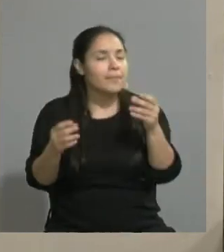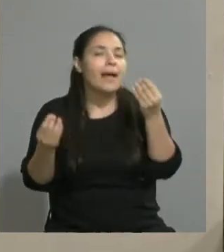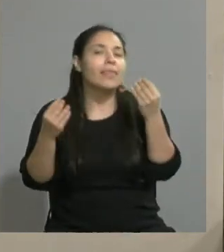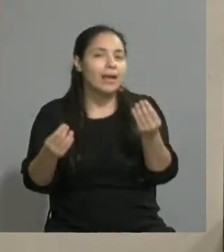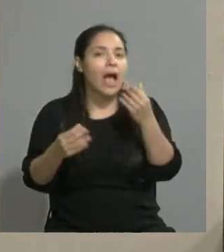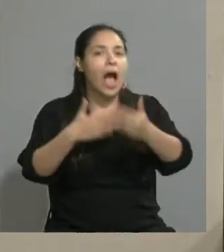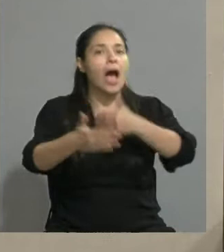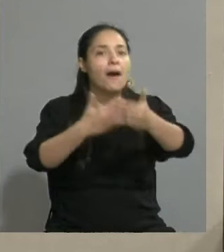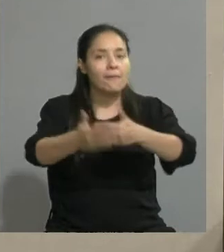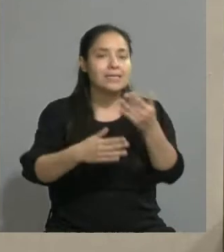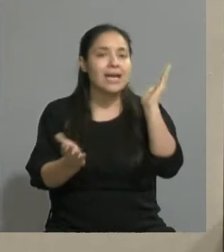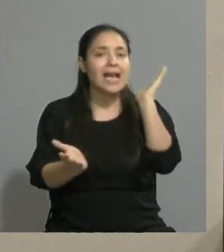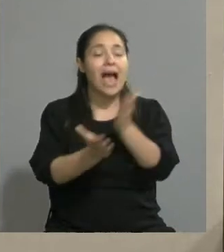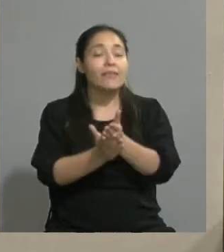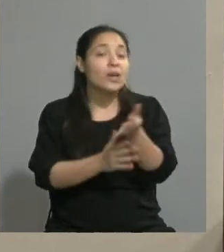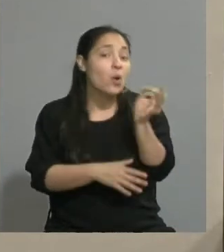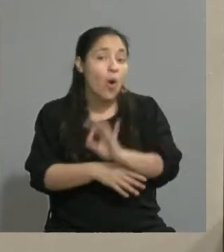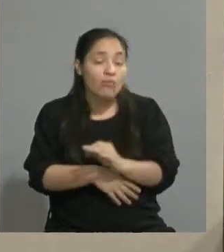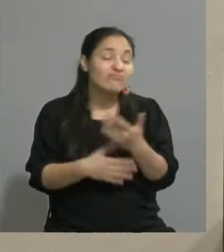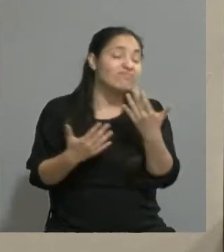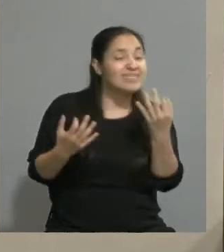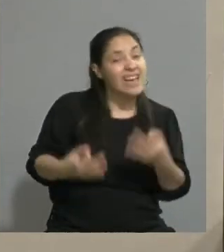que avance esto, un castigo y si realmente sirve?